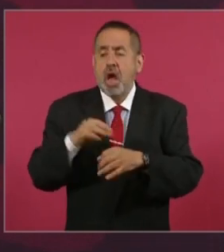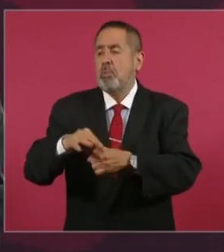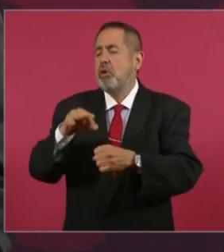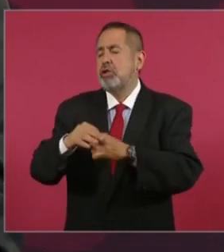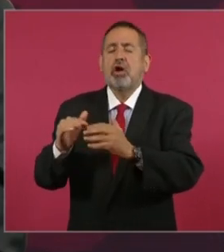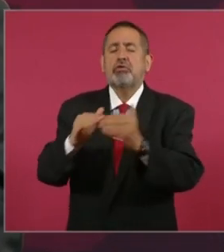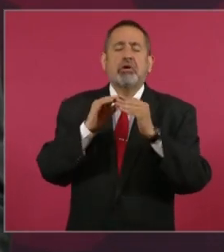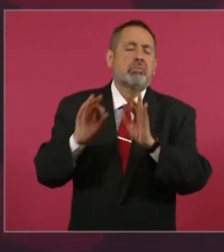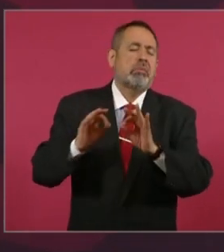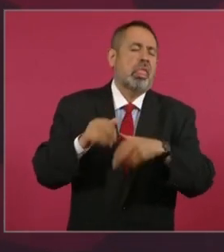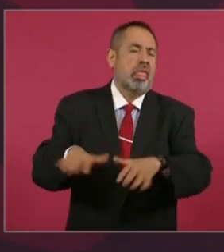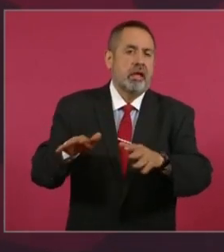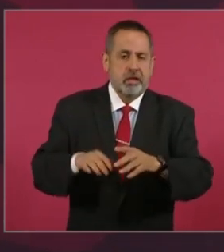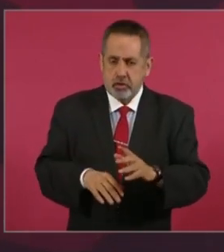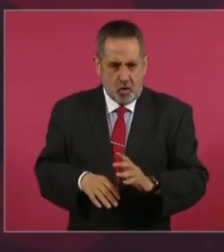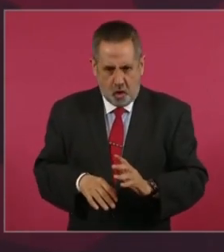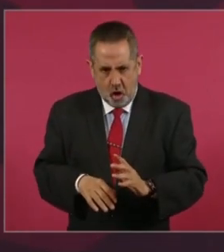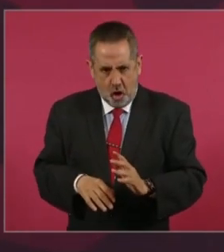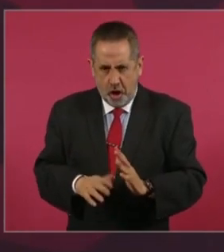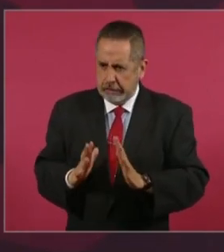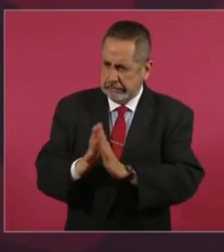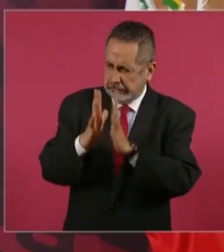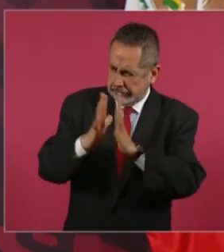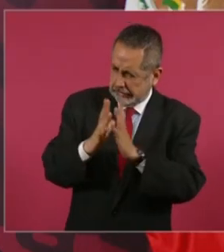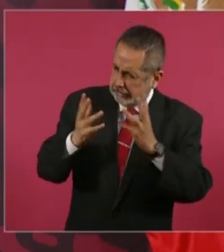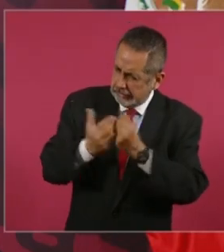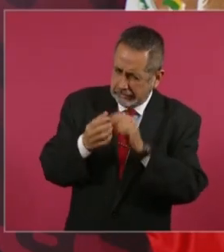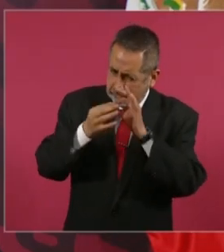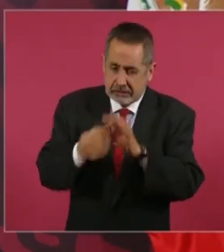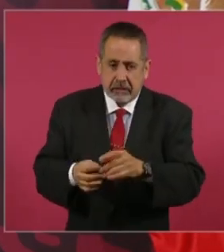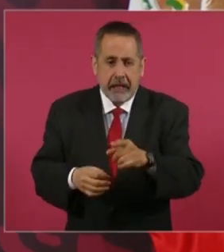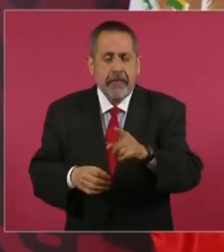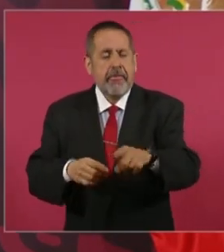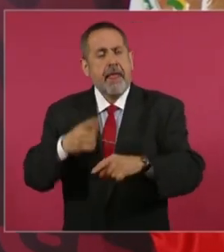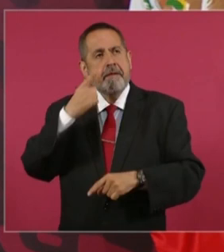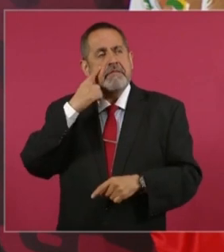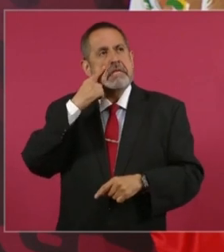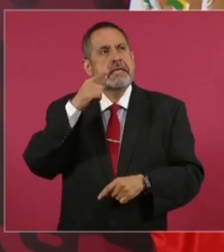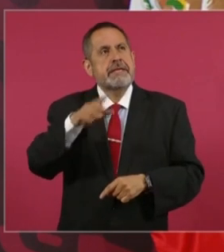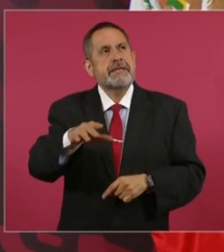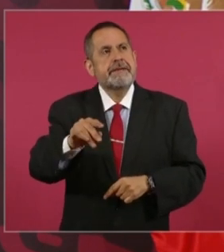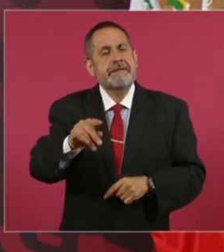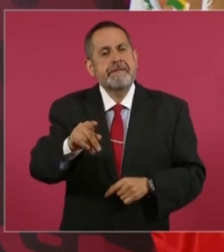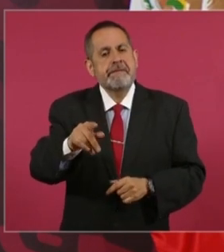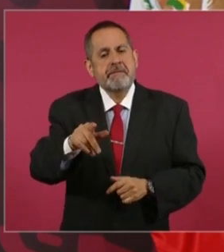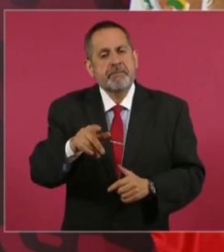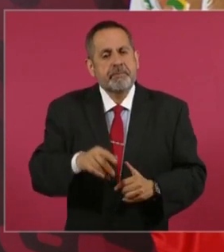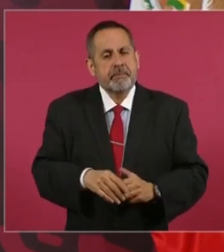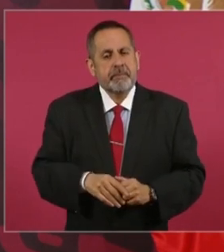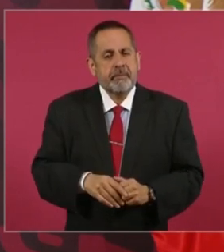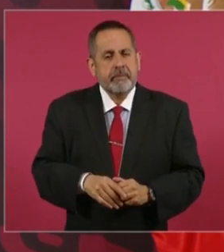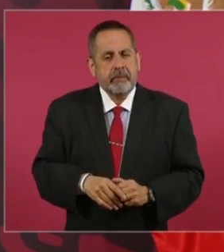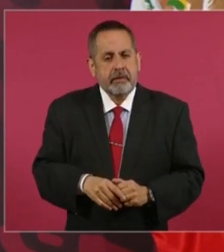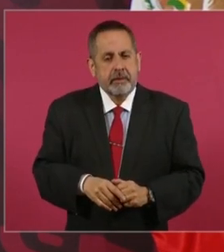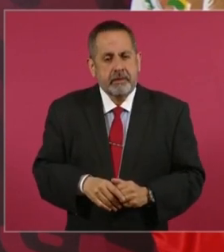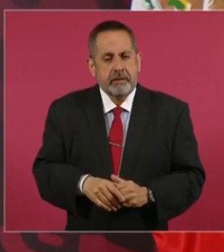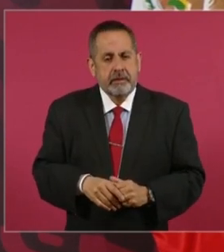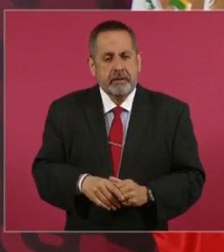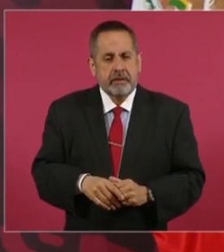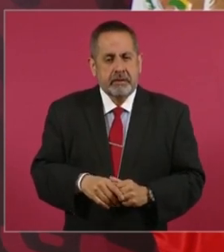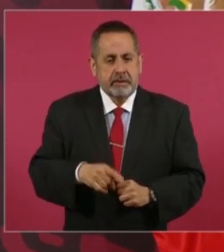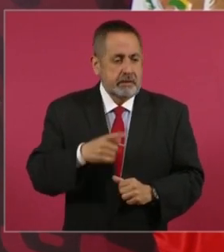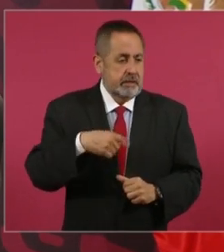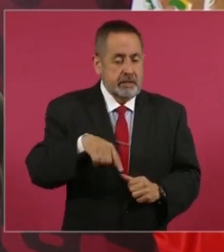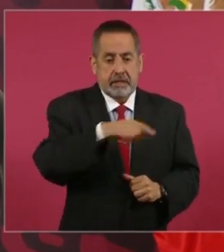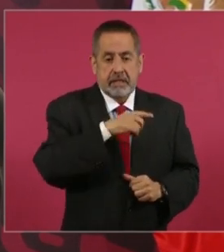cuándo viene de que la democracia